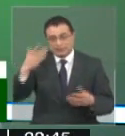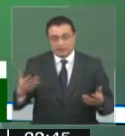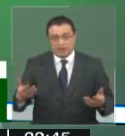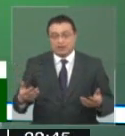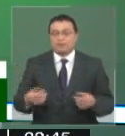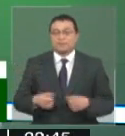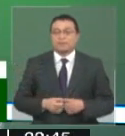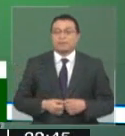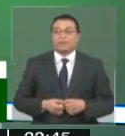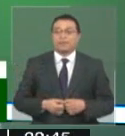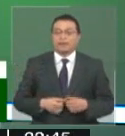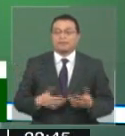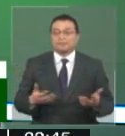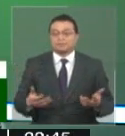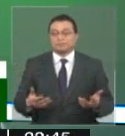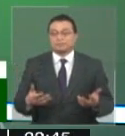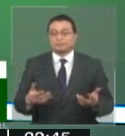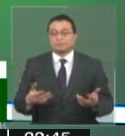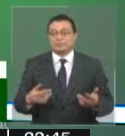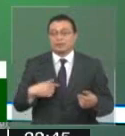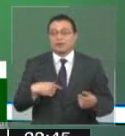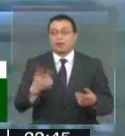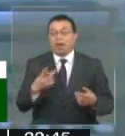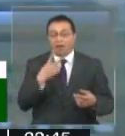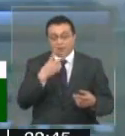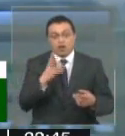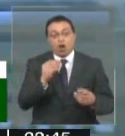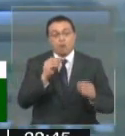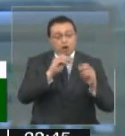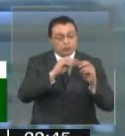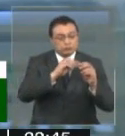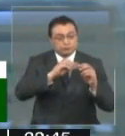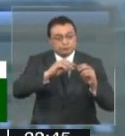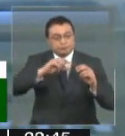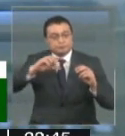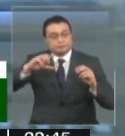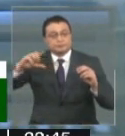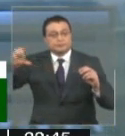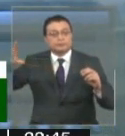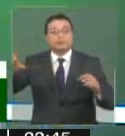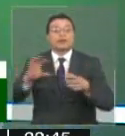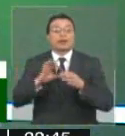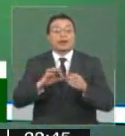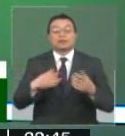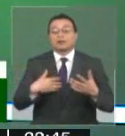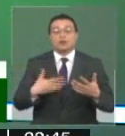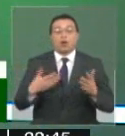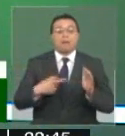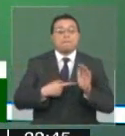Tuvo... Ver como el progreso, gracias a lo que uno muestra,